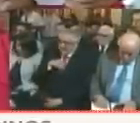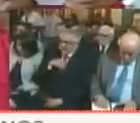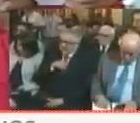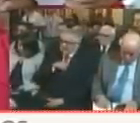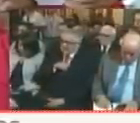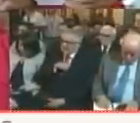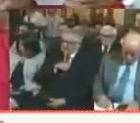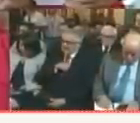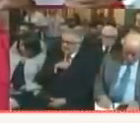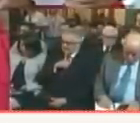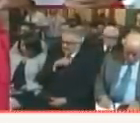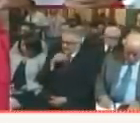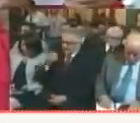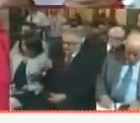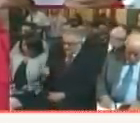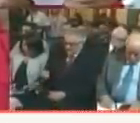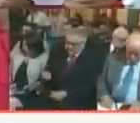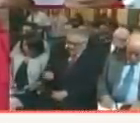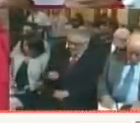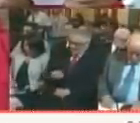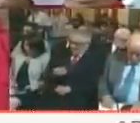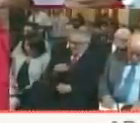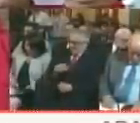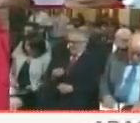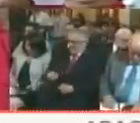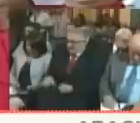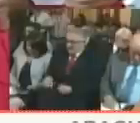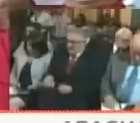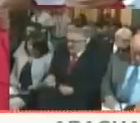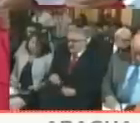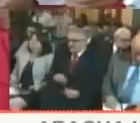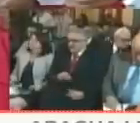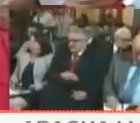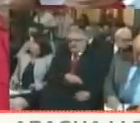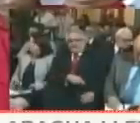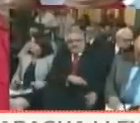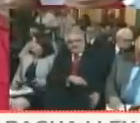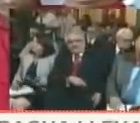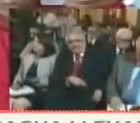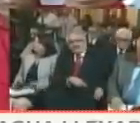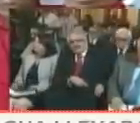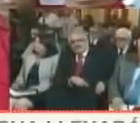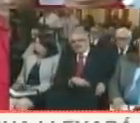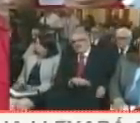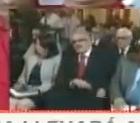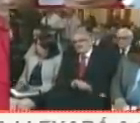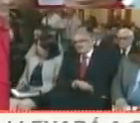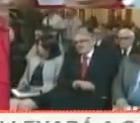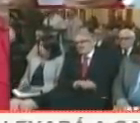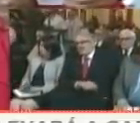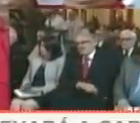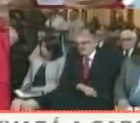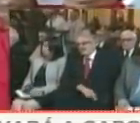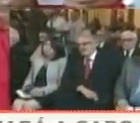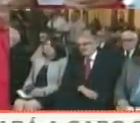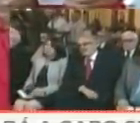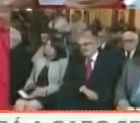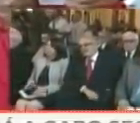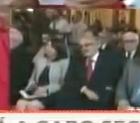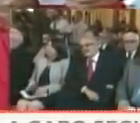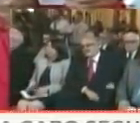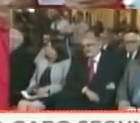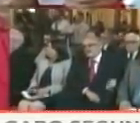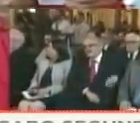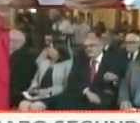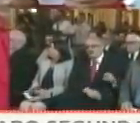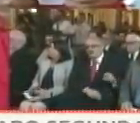o en Ecuador, se preocupa porque había una marcha de la oposición en Venezuela. Marcha que fue convocada inclusive desde